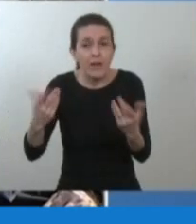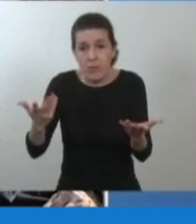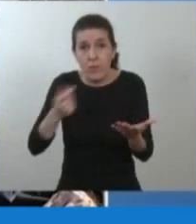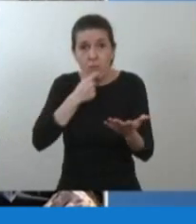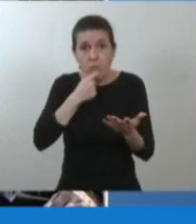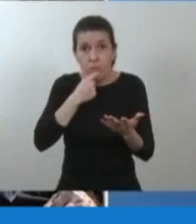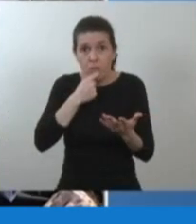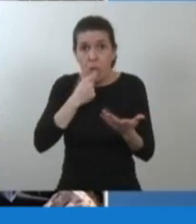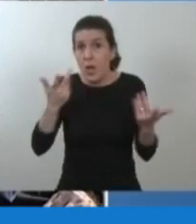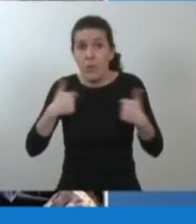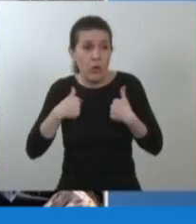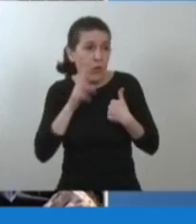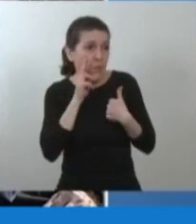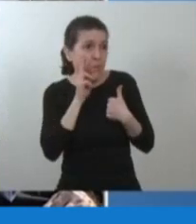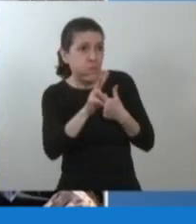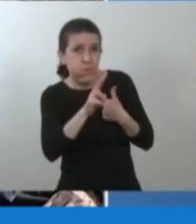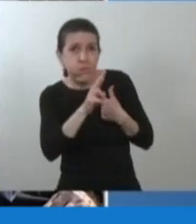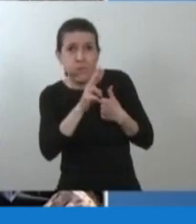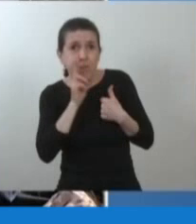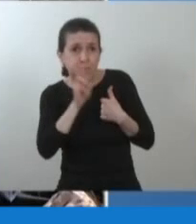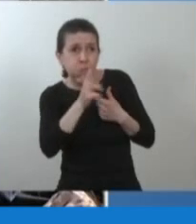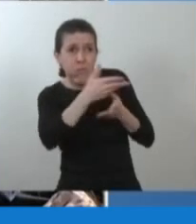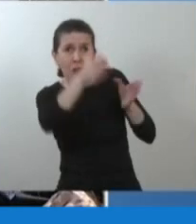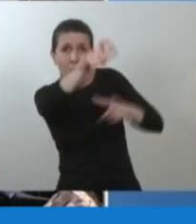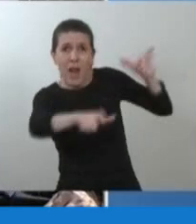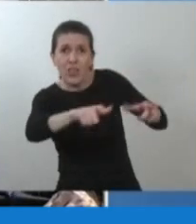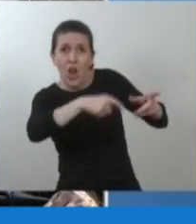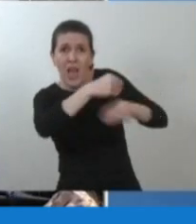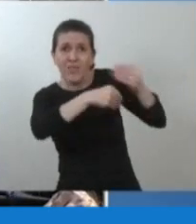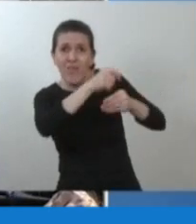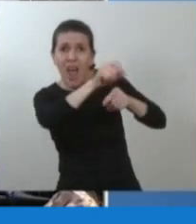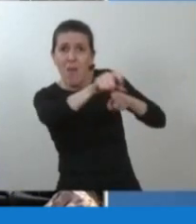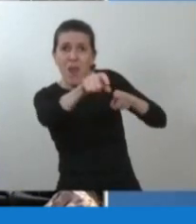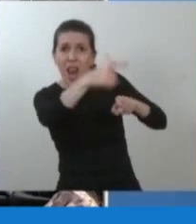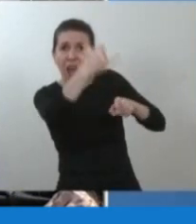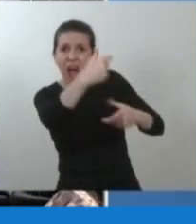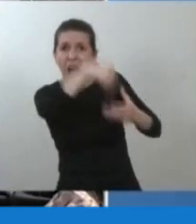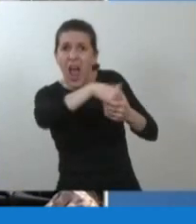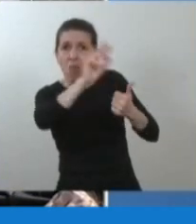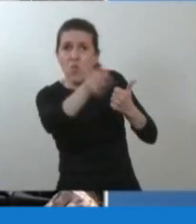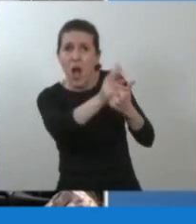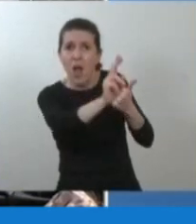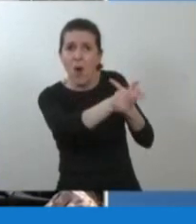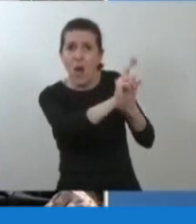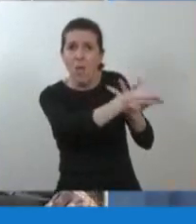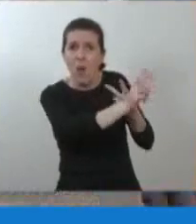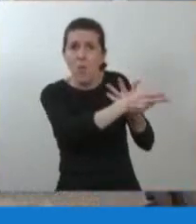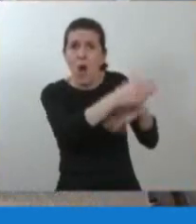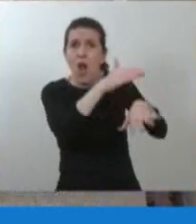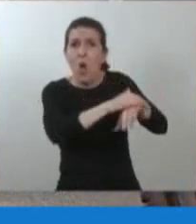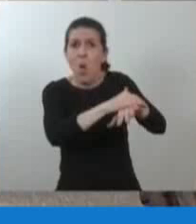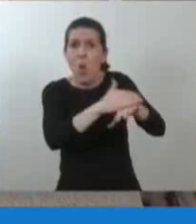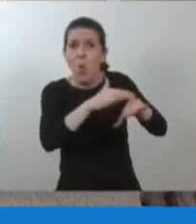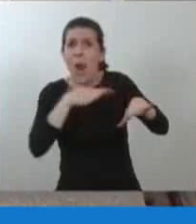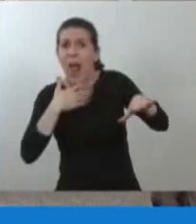que cuando veo acá a los familiares que han perdido un ser querido producto del